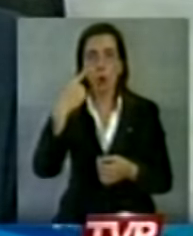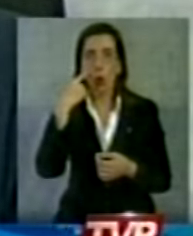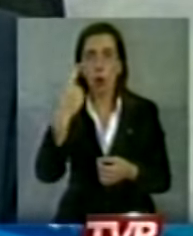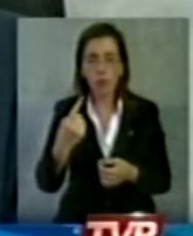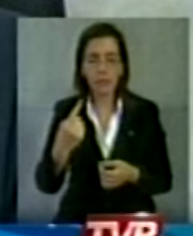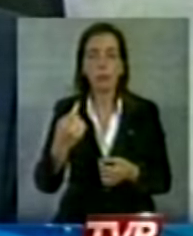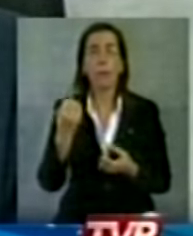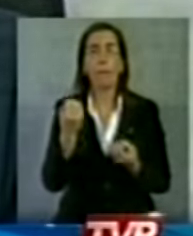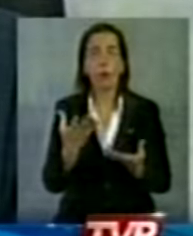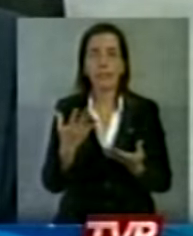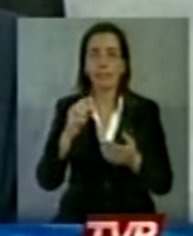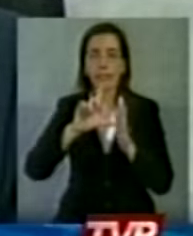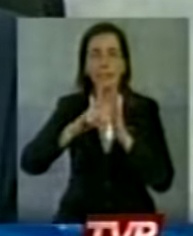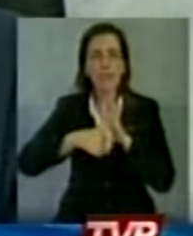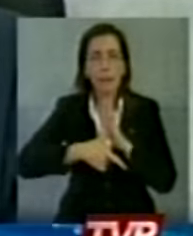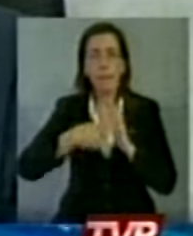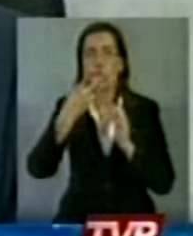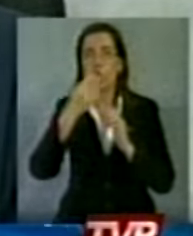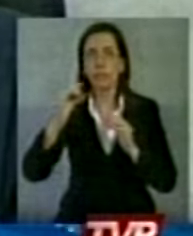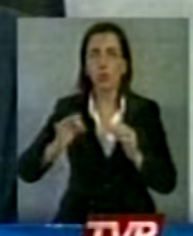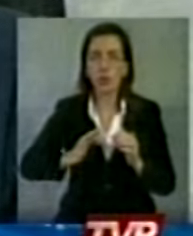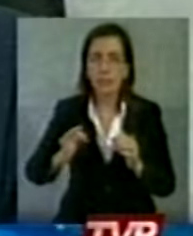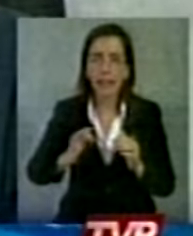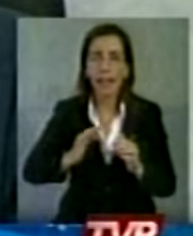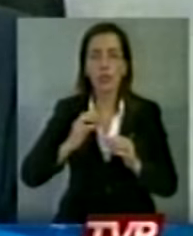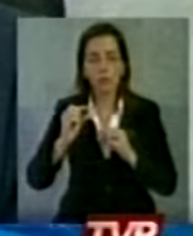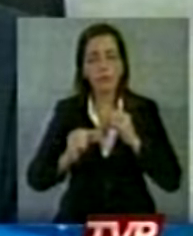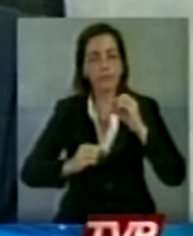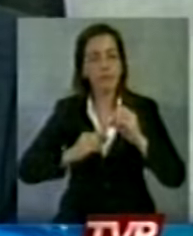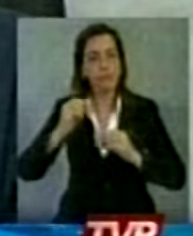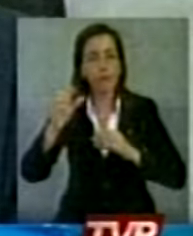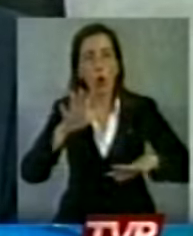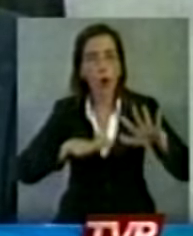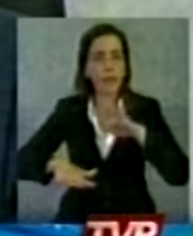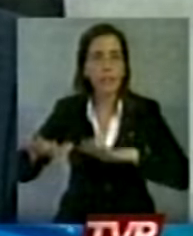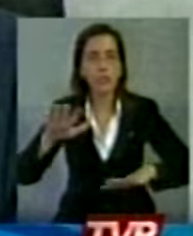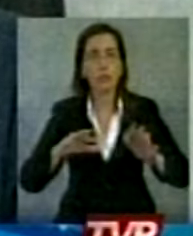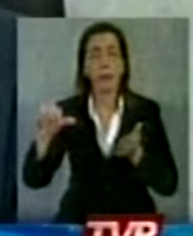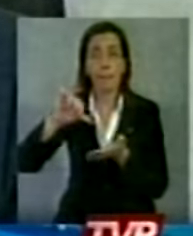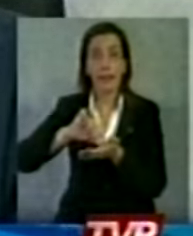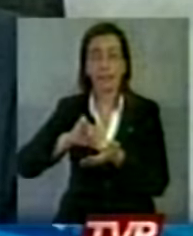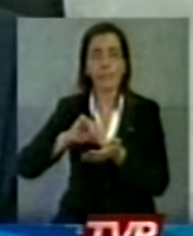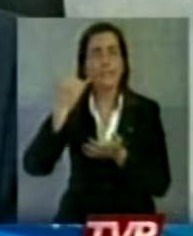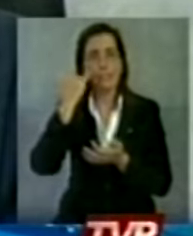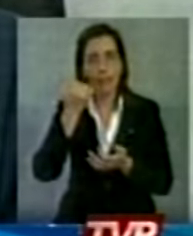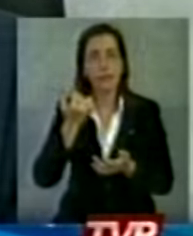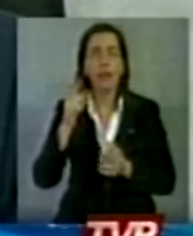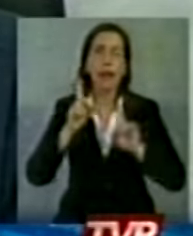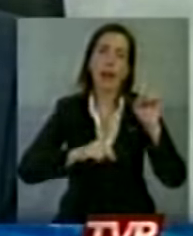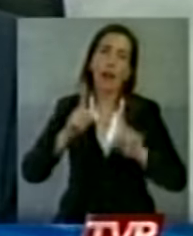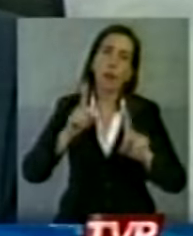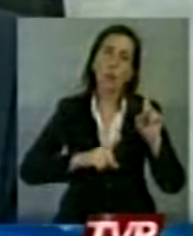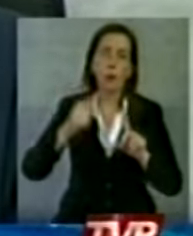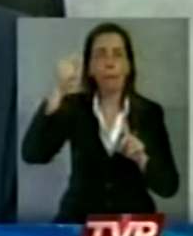largo de 200 años supo diseñarse y organizarse en medio de